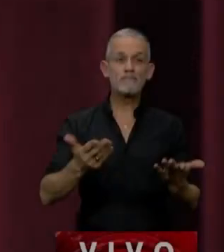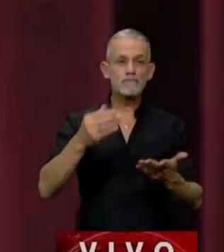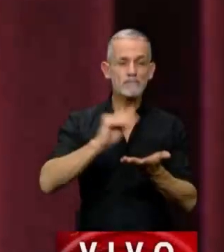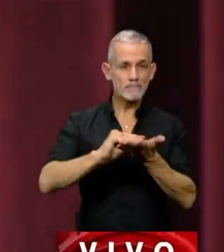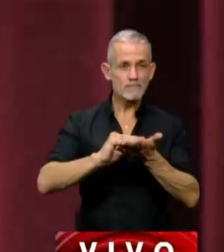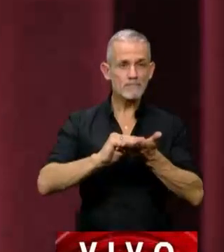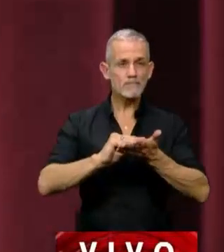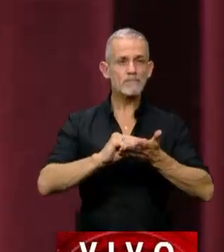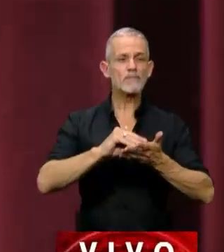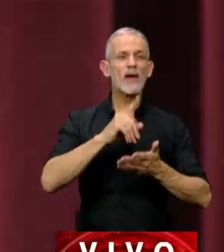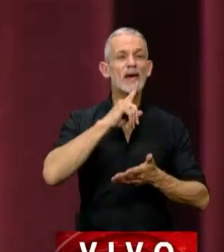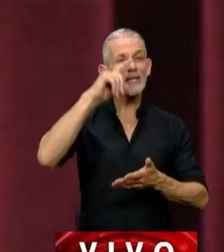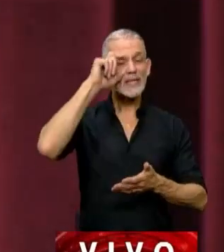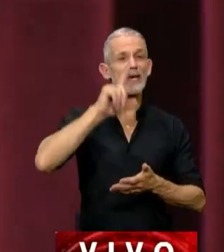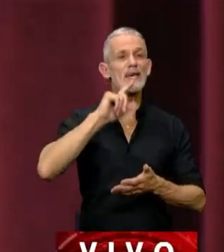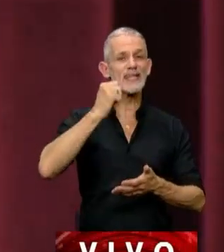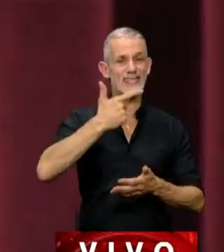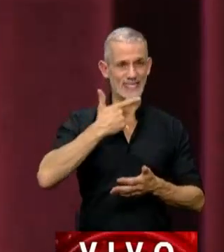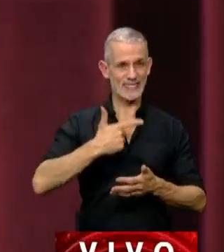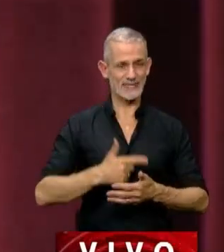Diputado Martín Alberto Tetaz tiene la palabra.